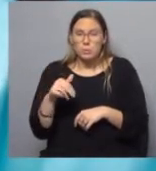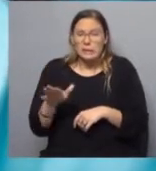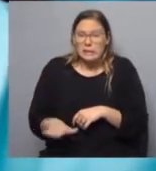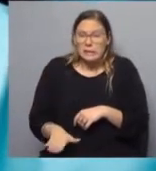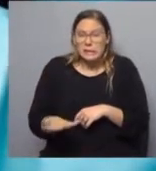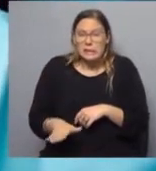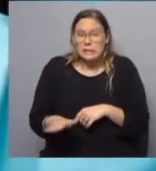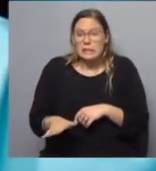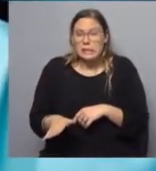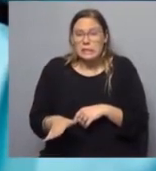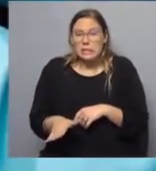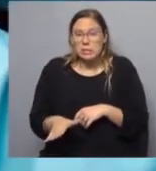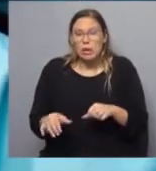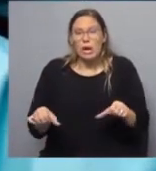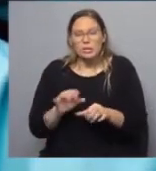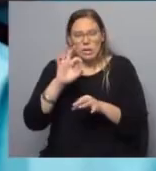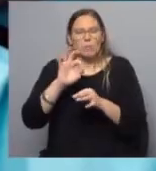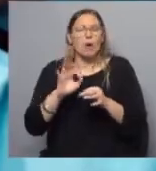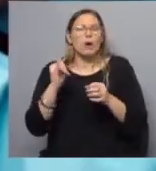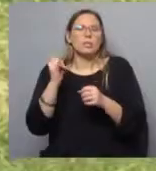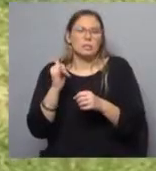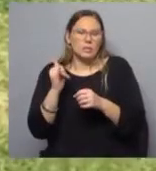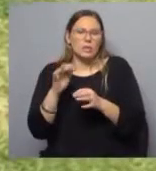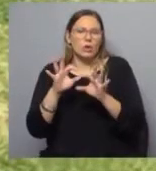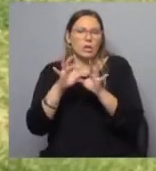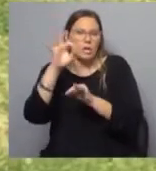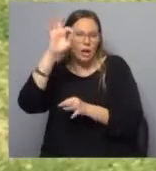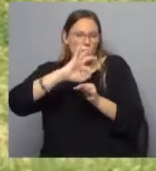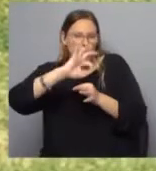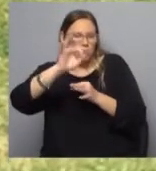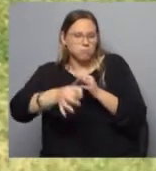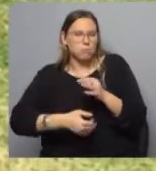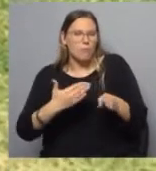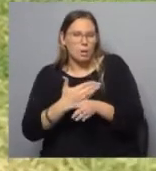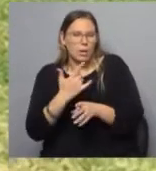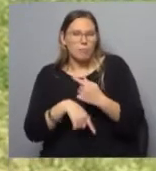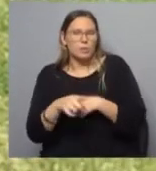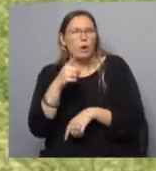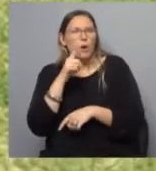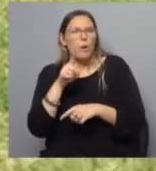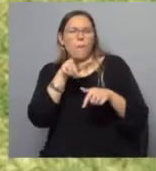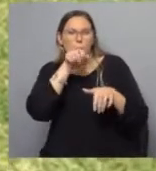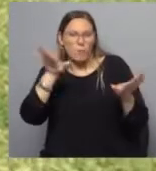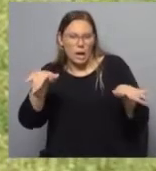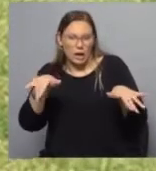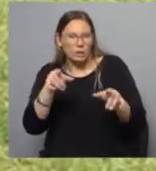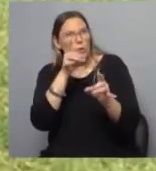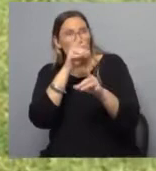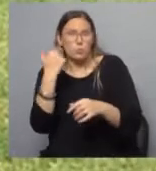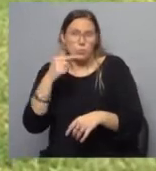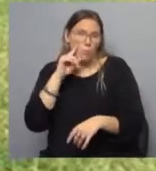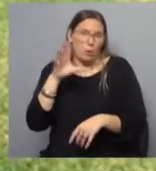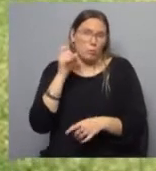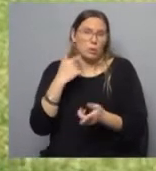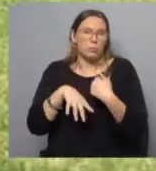chico hacíamos arco con vara de mimbre, pero con la idea de cazar pájaros, que no recuerdo haber cazado pájaros,